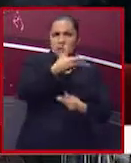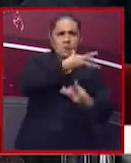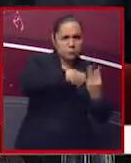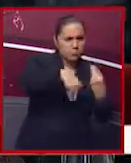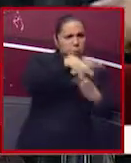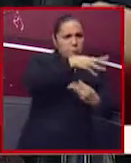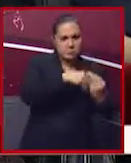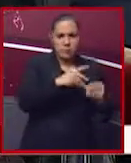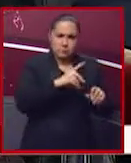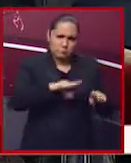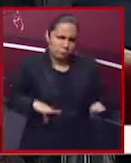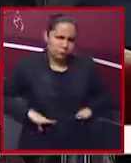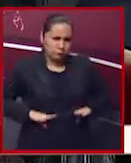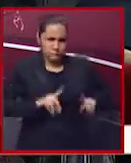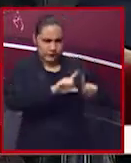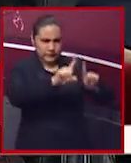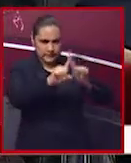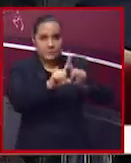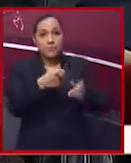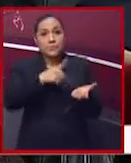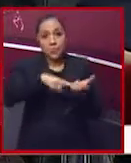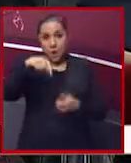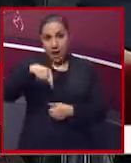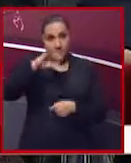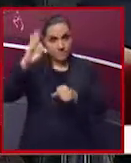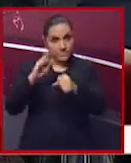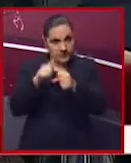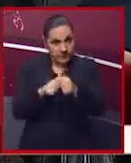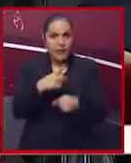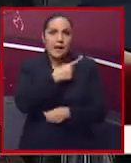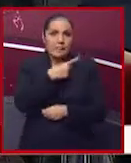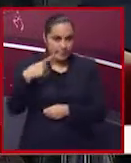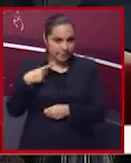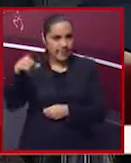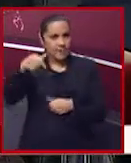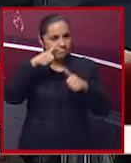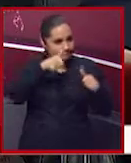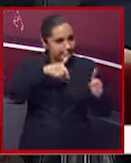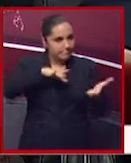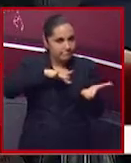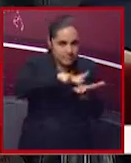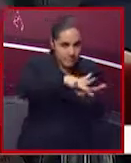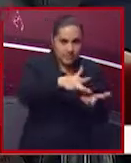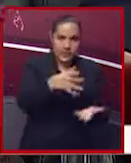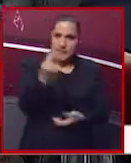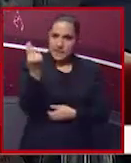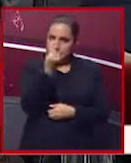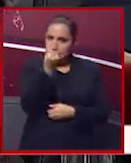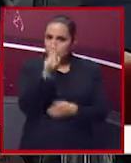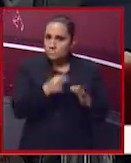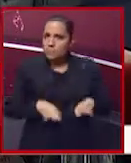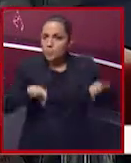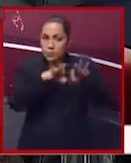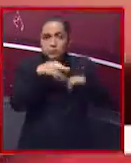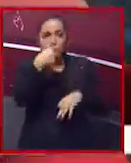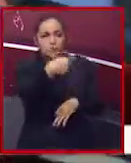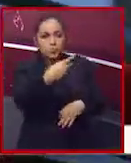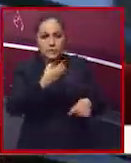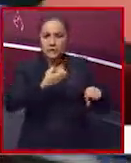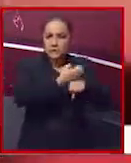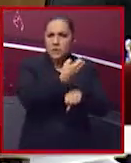Federal, que se fortalezcan. Necesitamos empoderar a las entidades federativas para fortaleciendo sus haciendas públicas